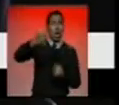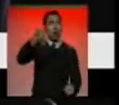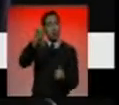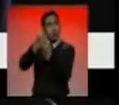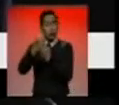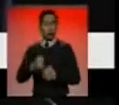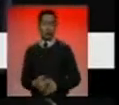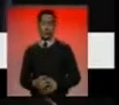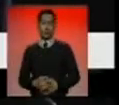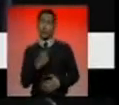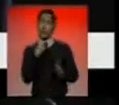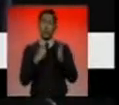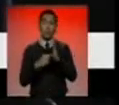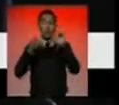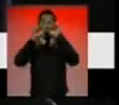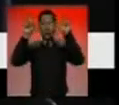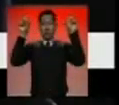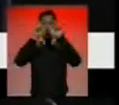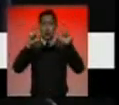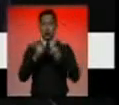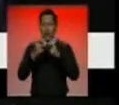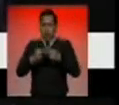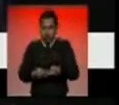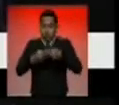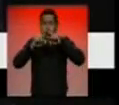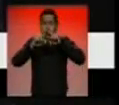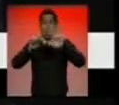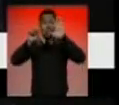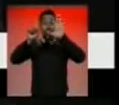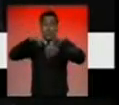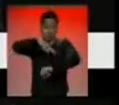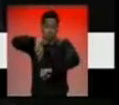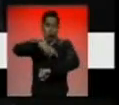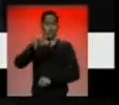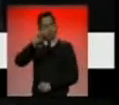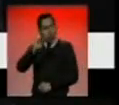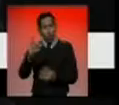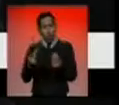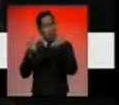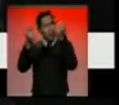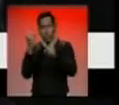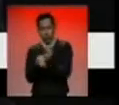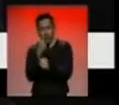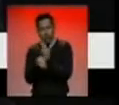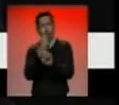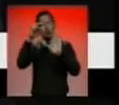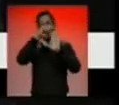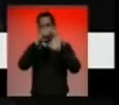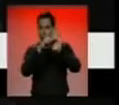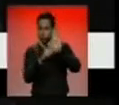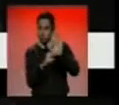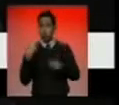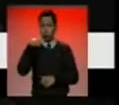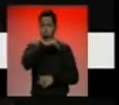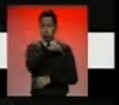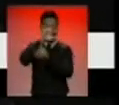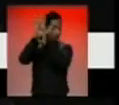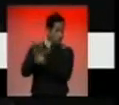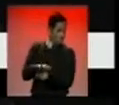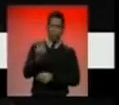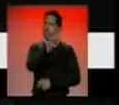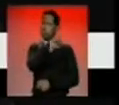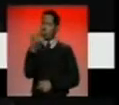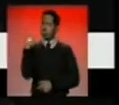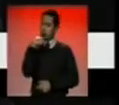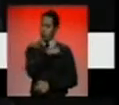nadie se demore más de 6 horas. En lo que respecta a normas laborales, no vamos jamás a precarizar